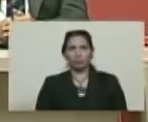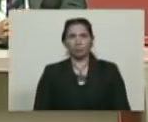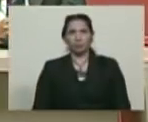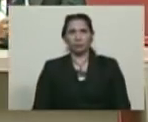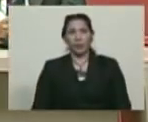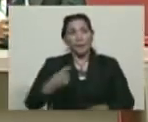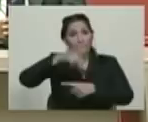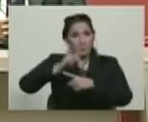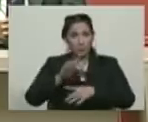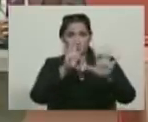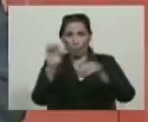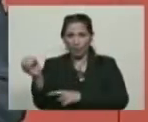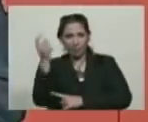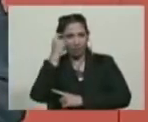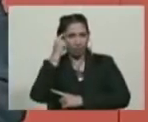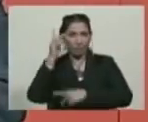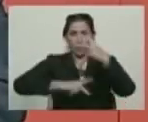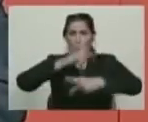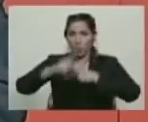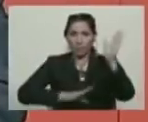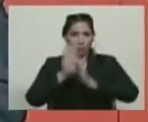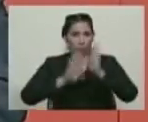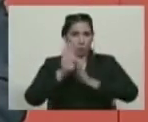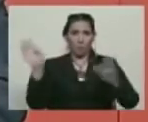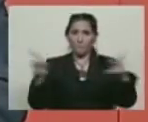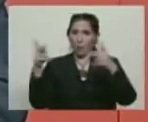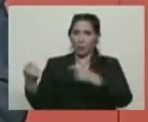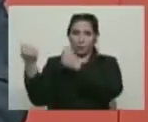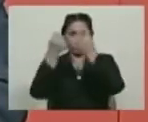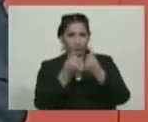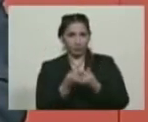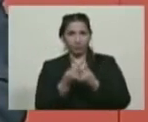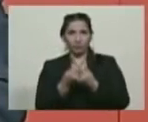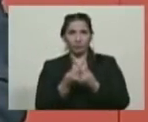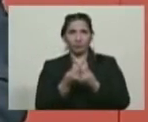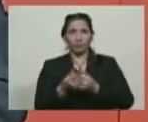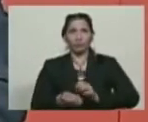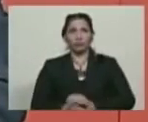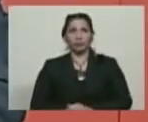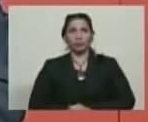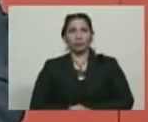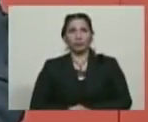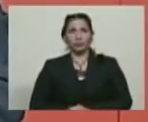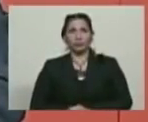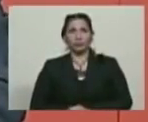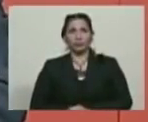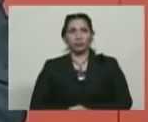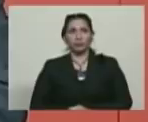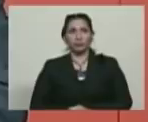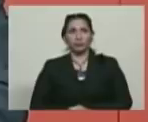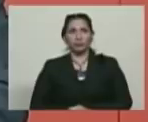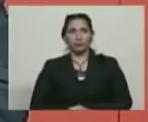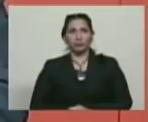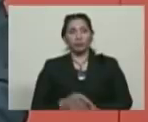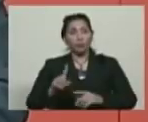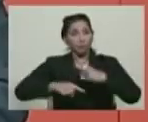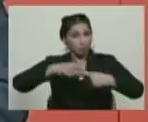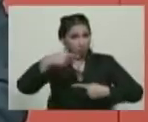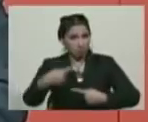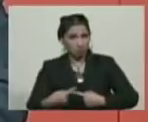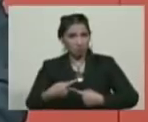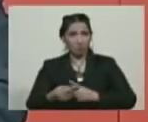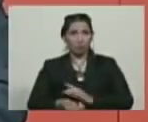días del programa de recuperación crecimiento y prosperidad económica y luego